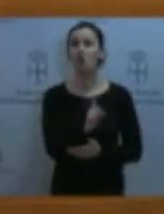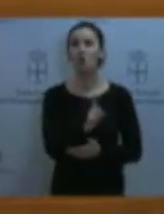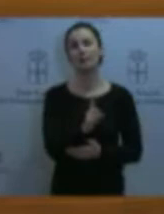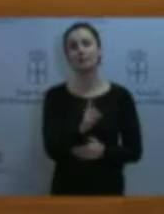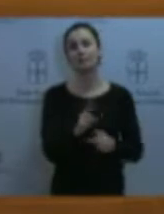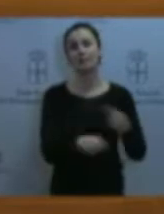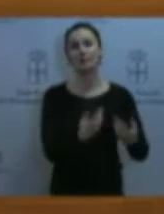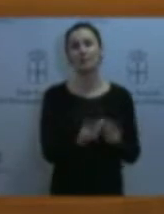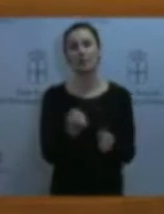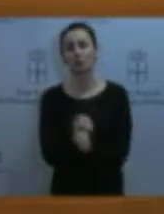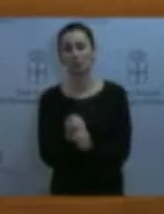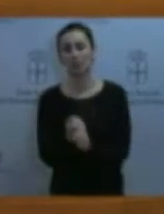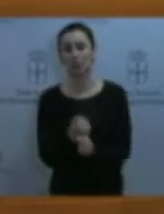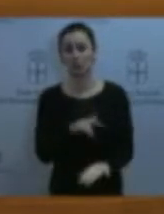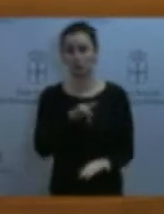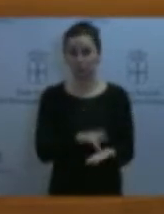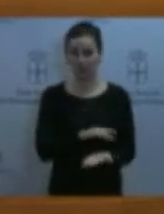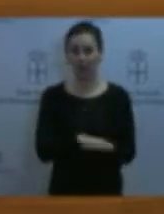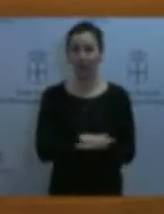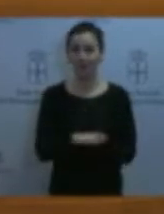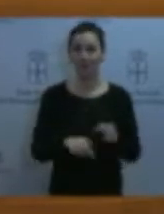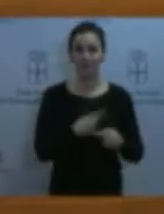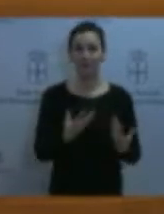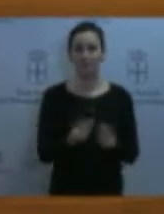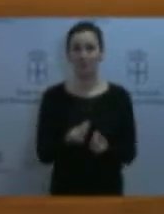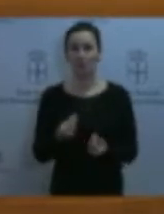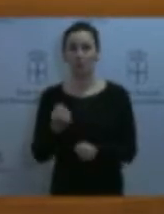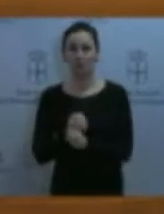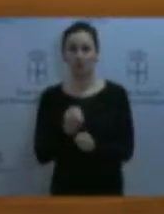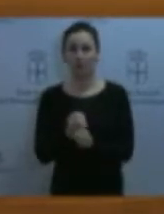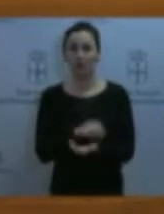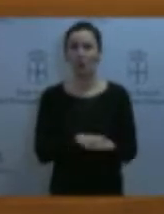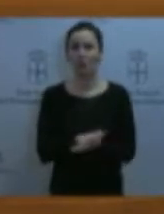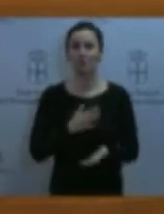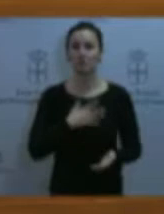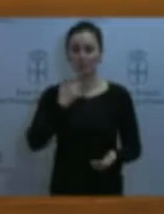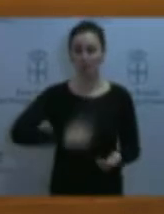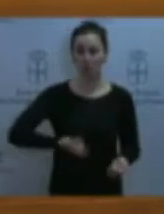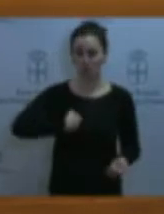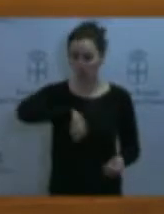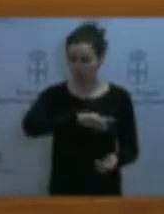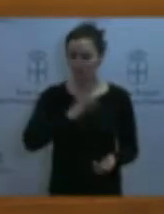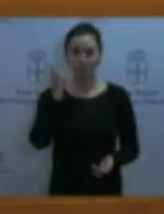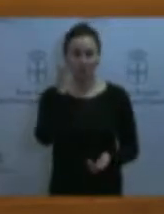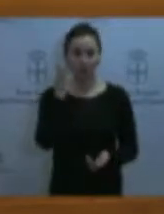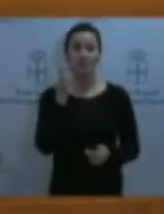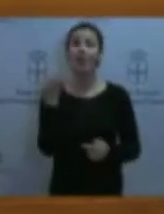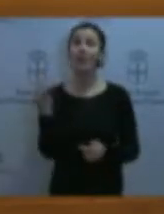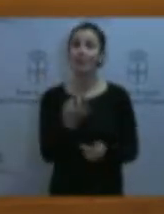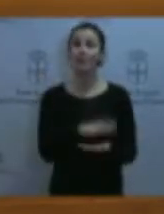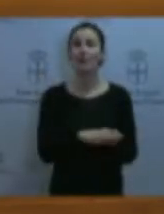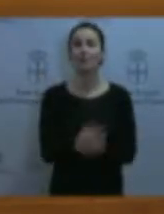la nuestra, la de las mujeres. Por eso debemos también hablar de corresponsabilidad. Es un plan de acción con medidas